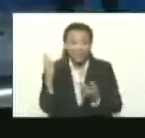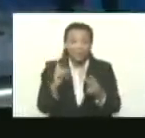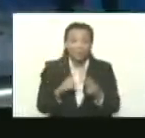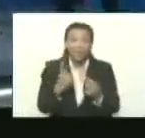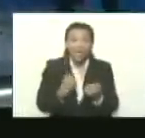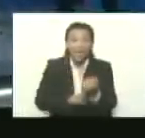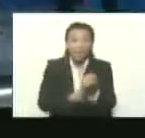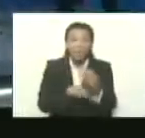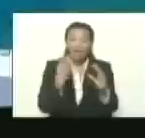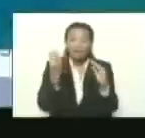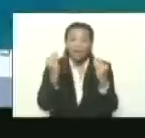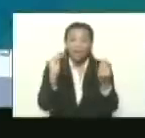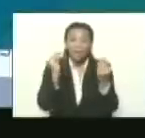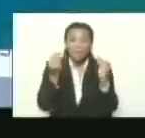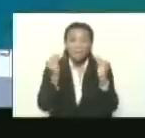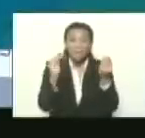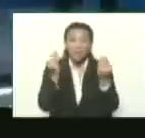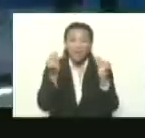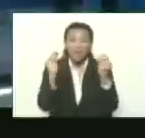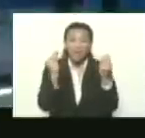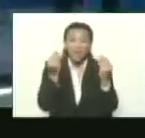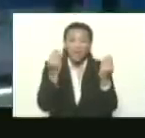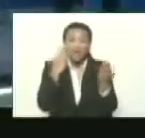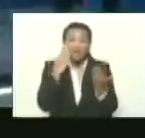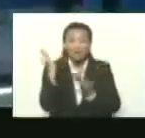hermana gemela, dice aquí. Ustedes son gemelas,